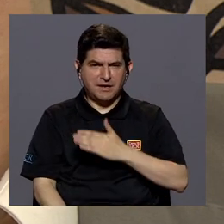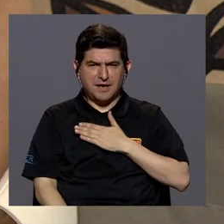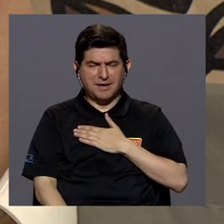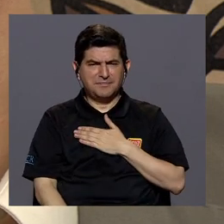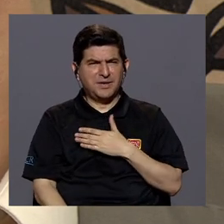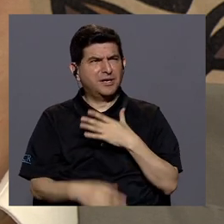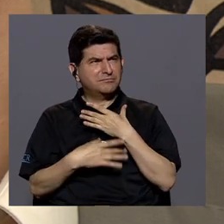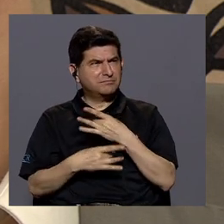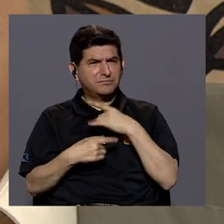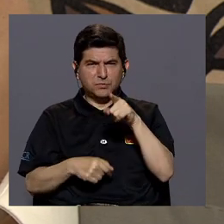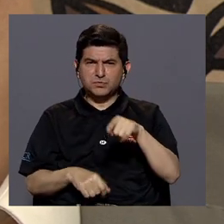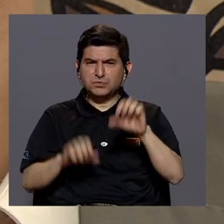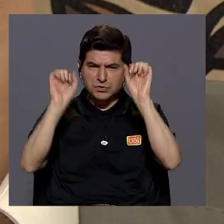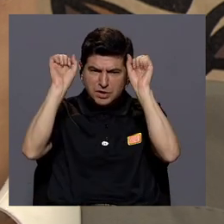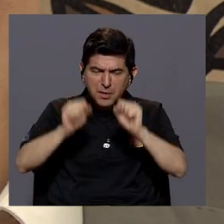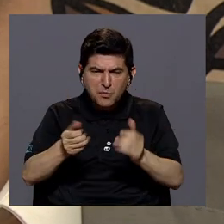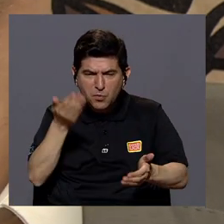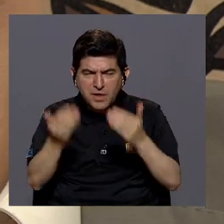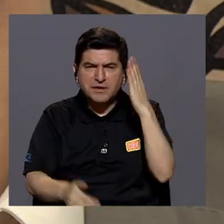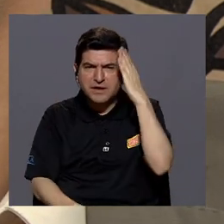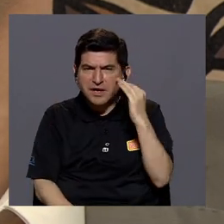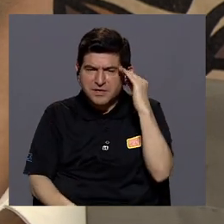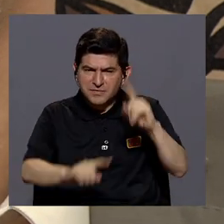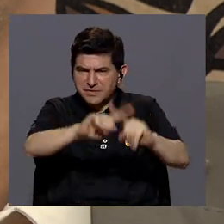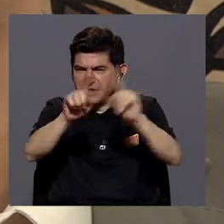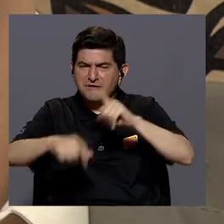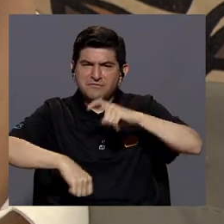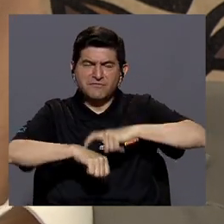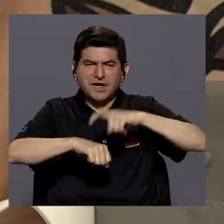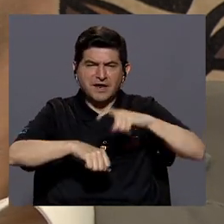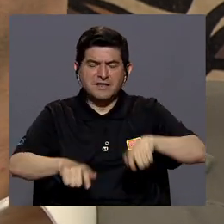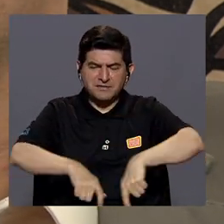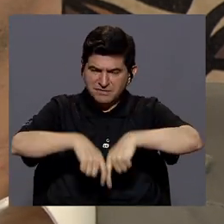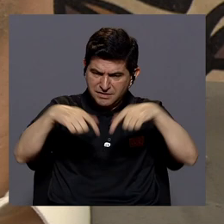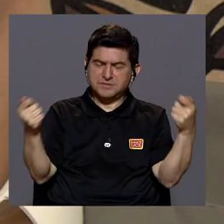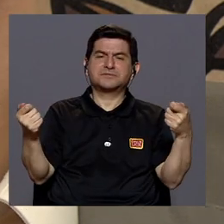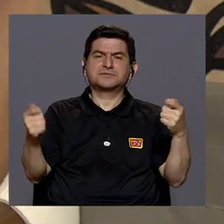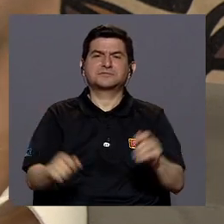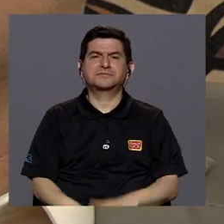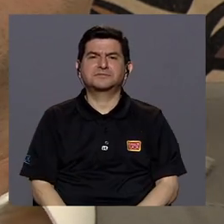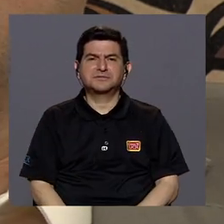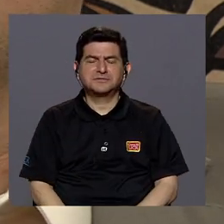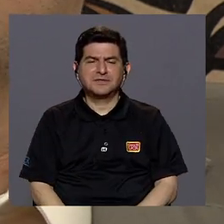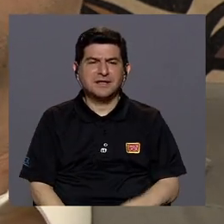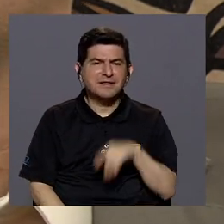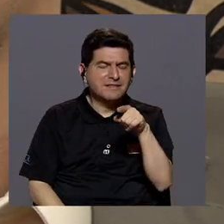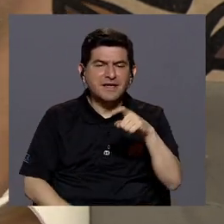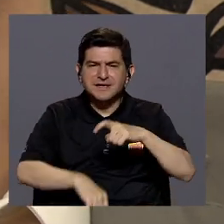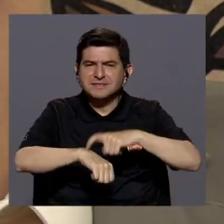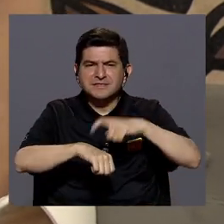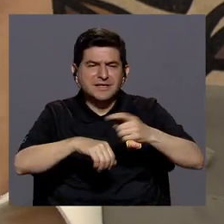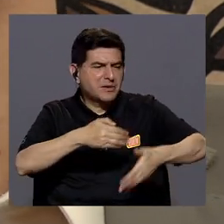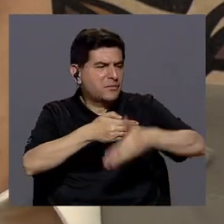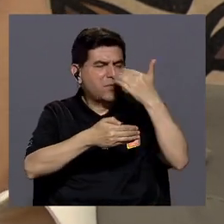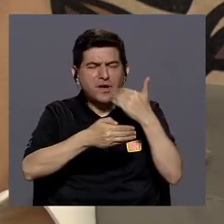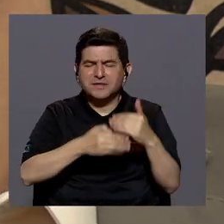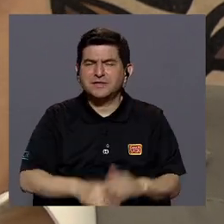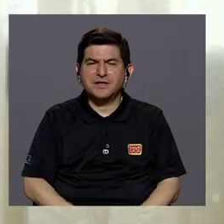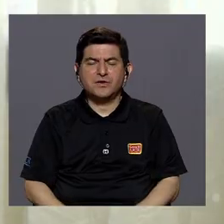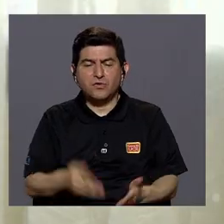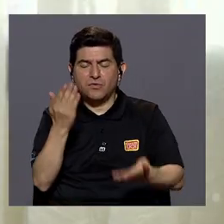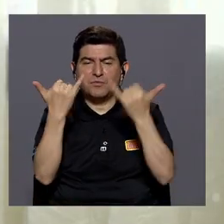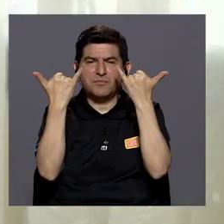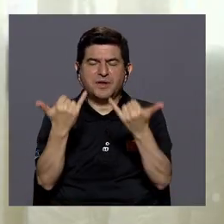porque usted puede haber vivido diferentes momentos del periodismo. ¿Qué destaca de ese periodismo de antes con respecto al de